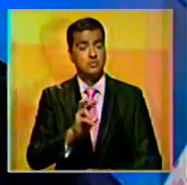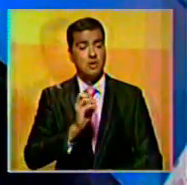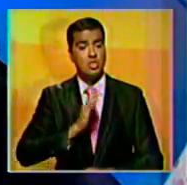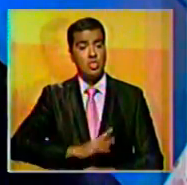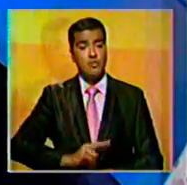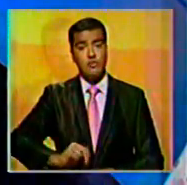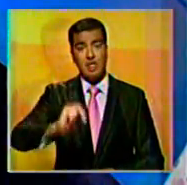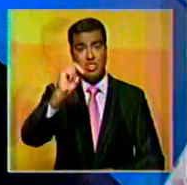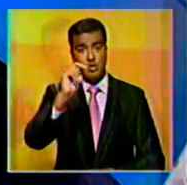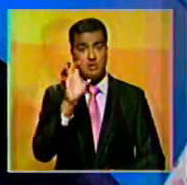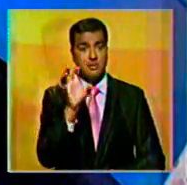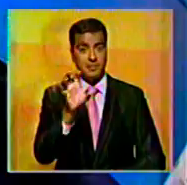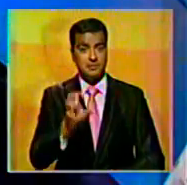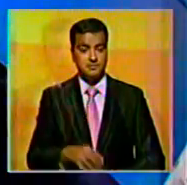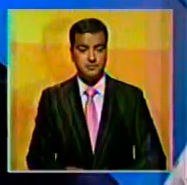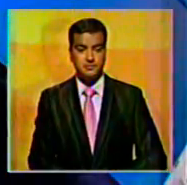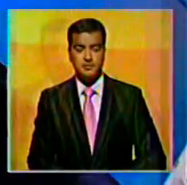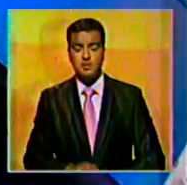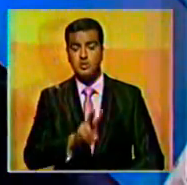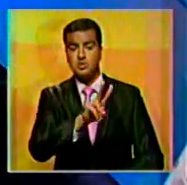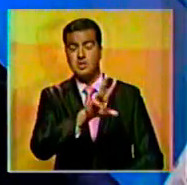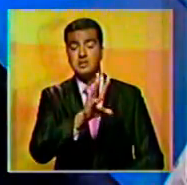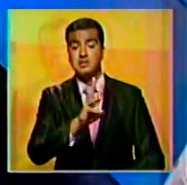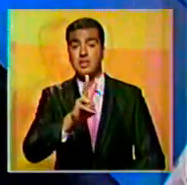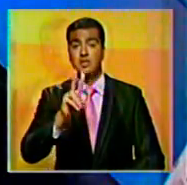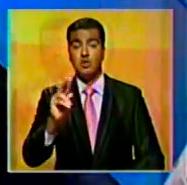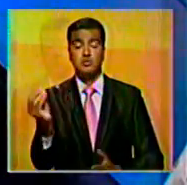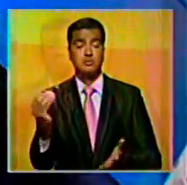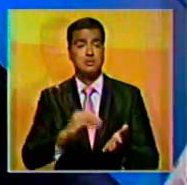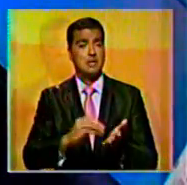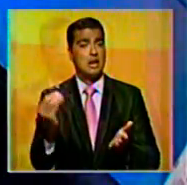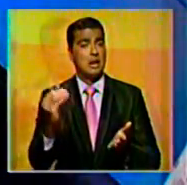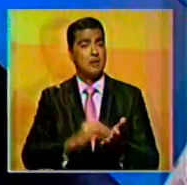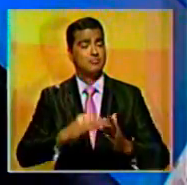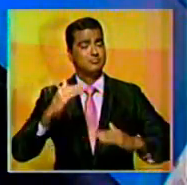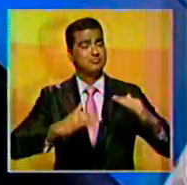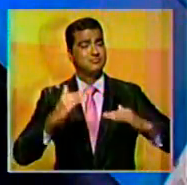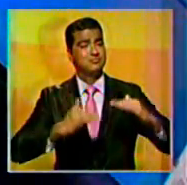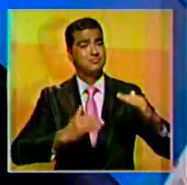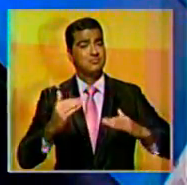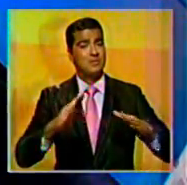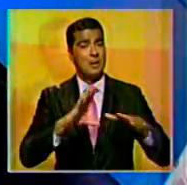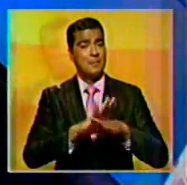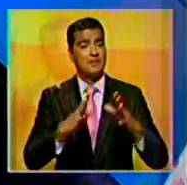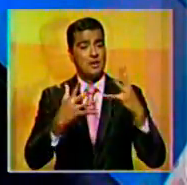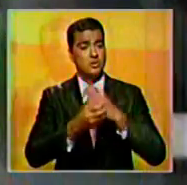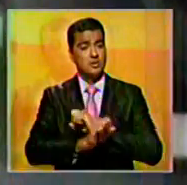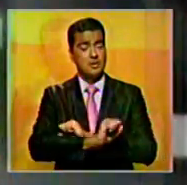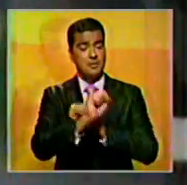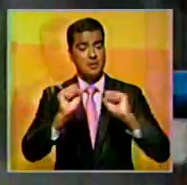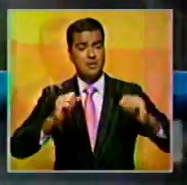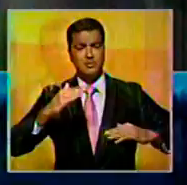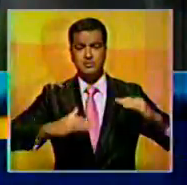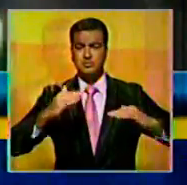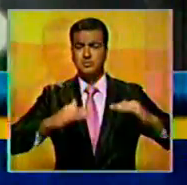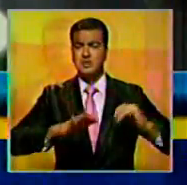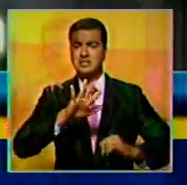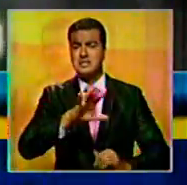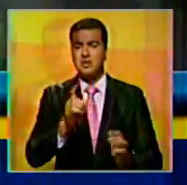el norte de ese país 262 réplicas se registraron desde el martes en la noche esta mañana un temblor de